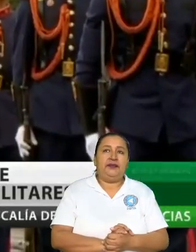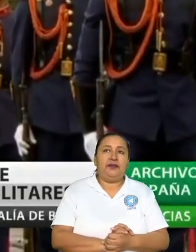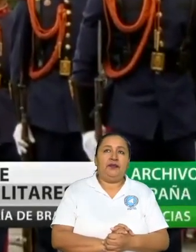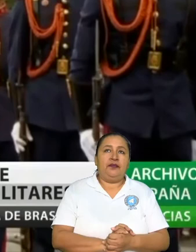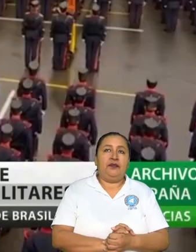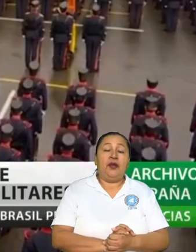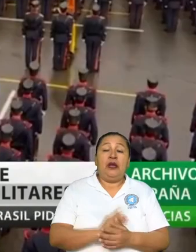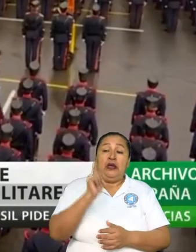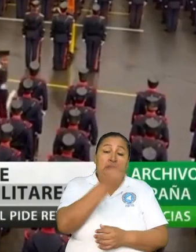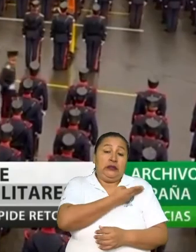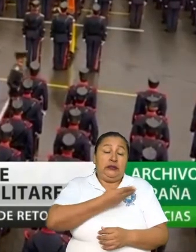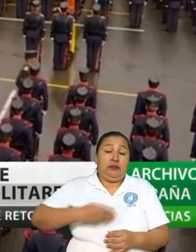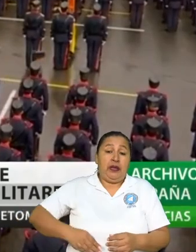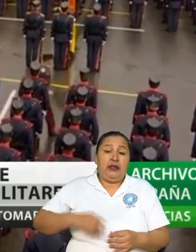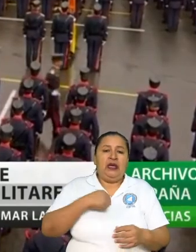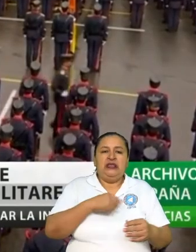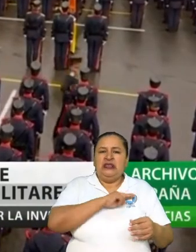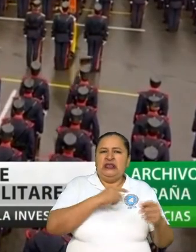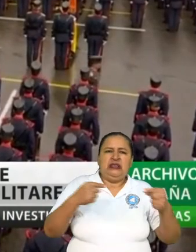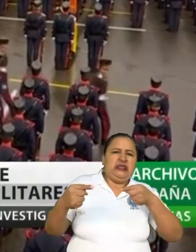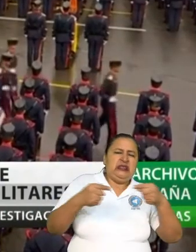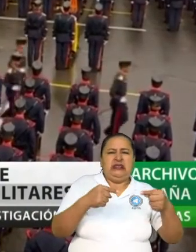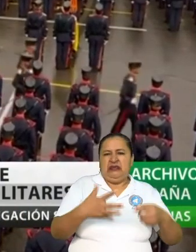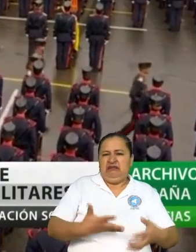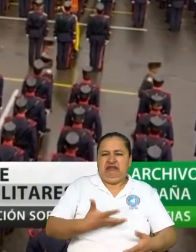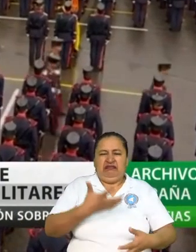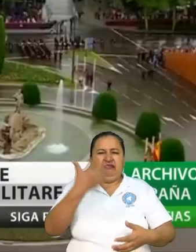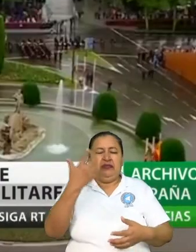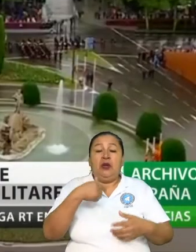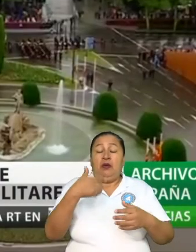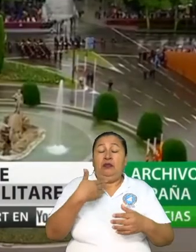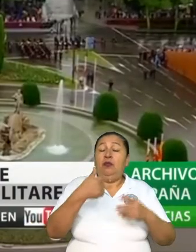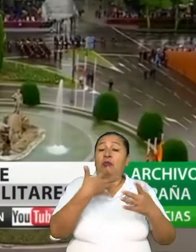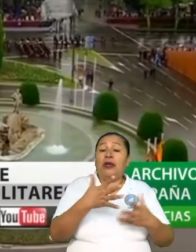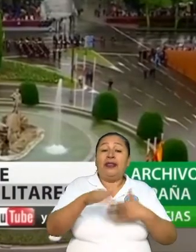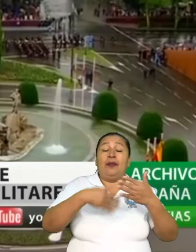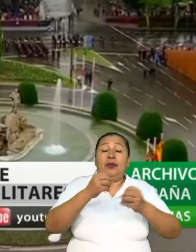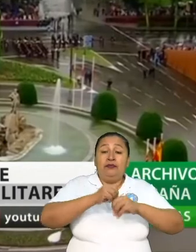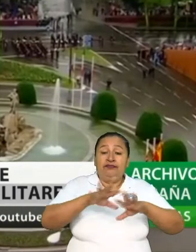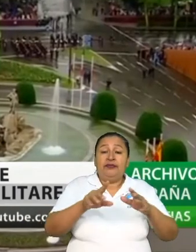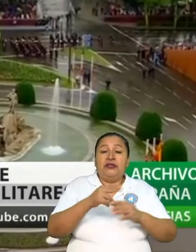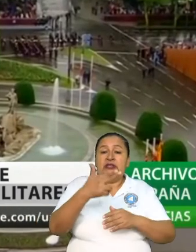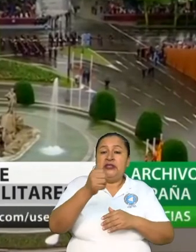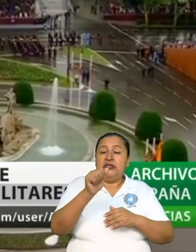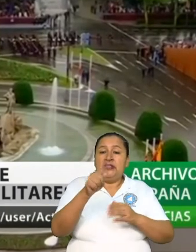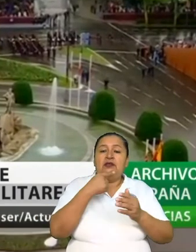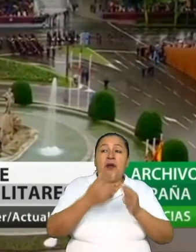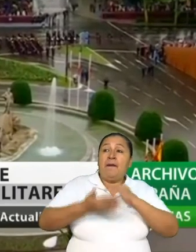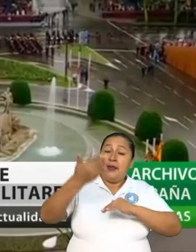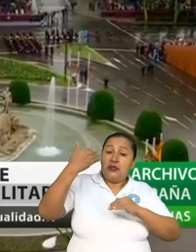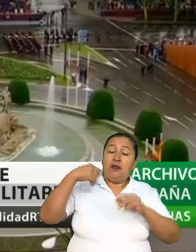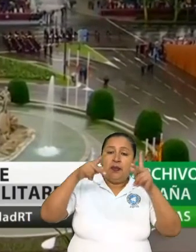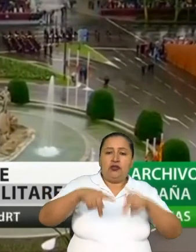En España se desata la polémica y la indignación popular, luego que se filtraran unos chats de varios ex altos mandos